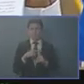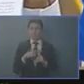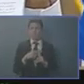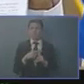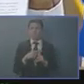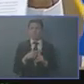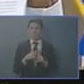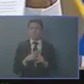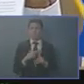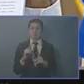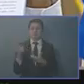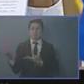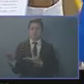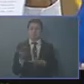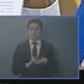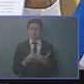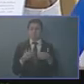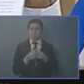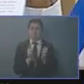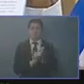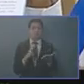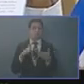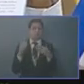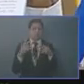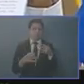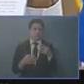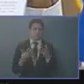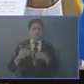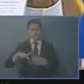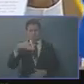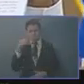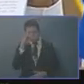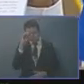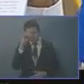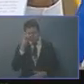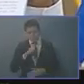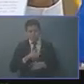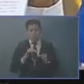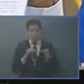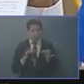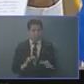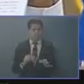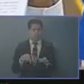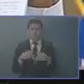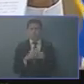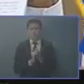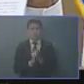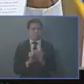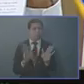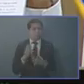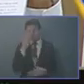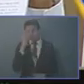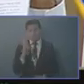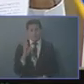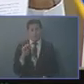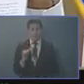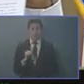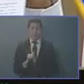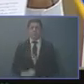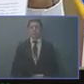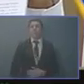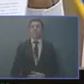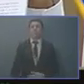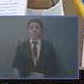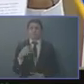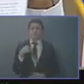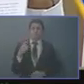no ha venido al Pleno y el proyecto de ley que se trabajó tampoco ha sido conocido en el Pleno. Por el orden,